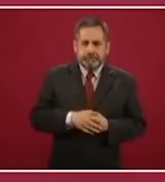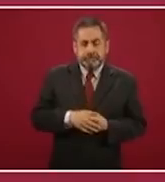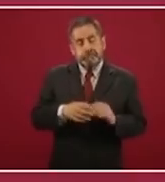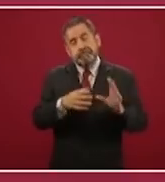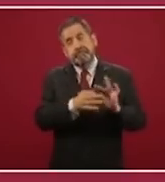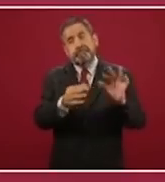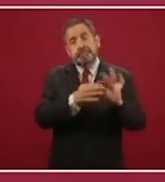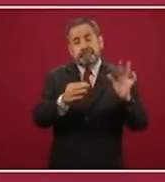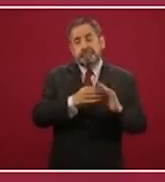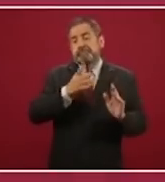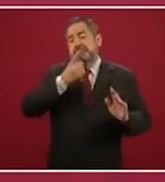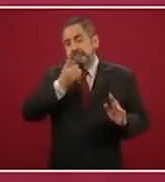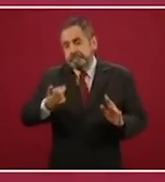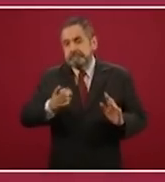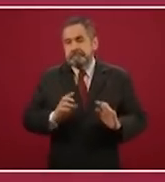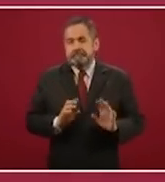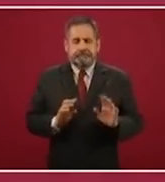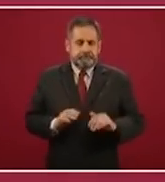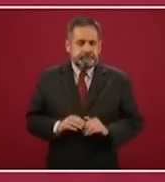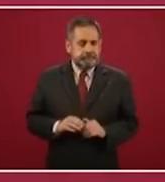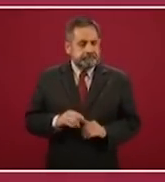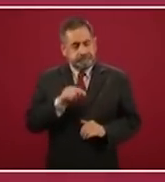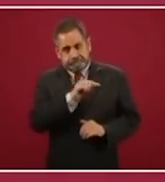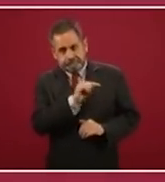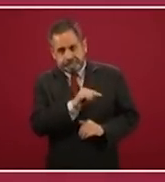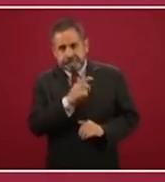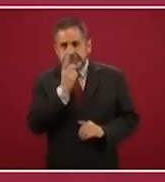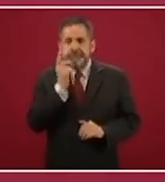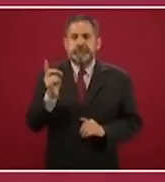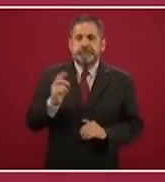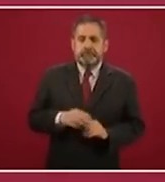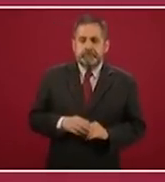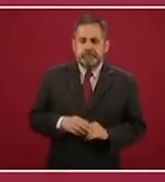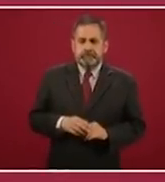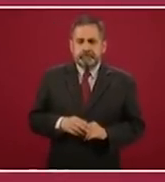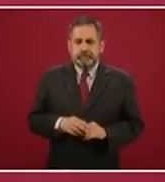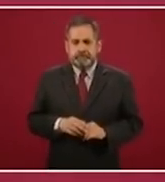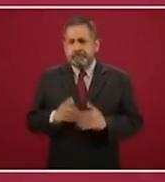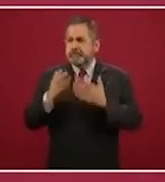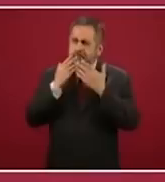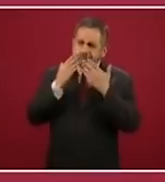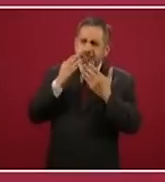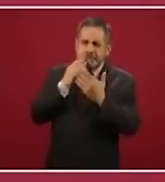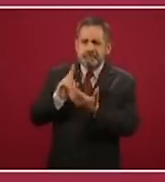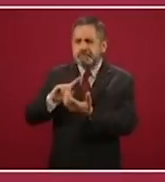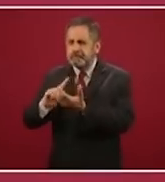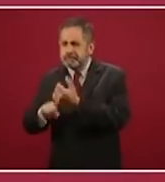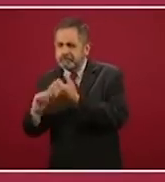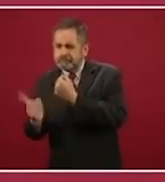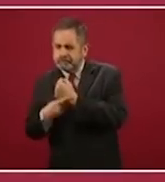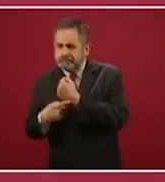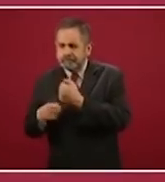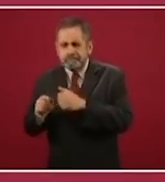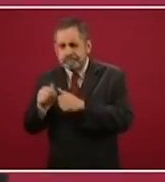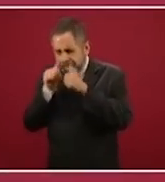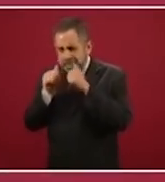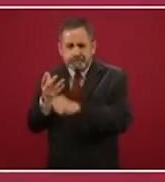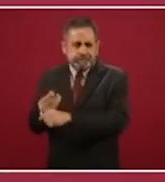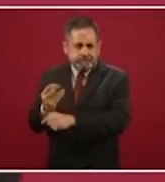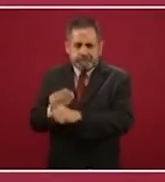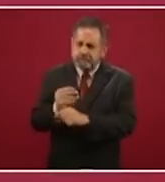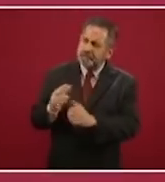argumentan, dicen, sí está bien atender las causas, sí está